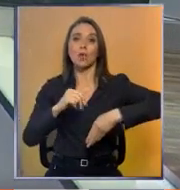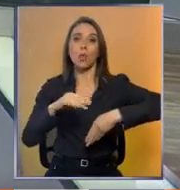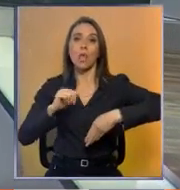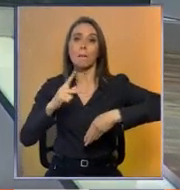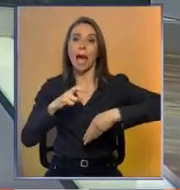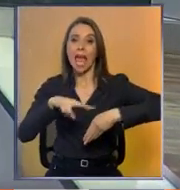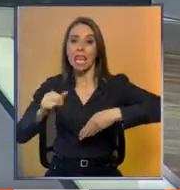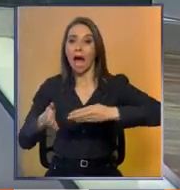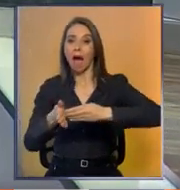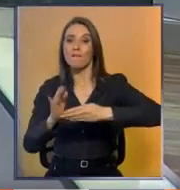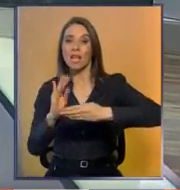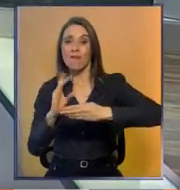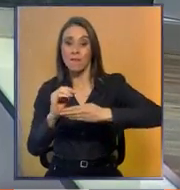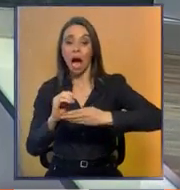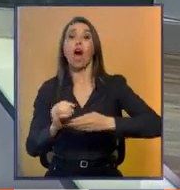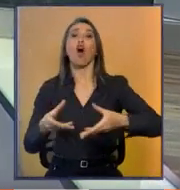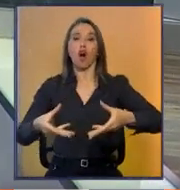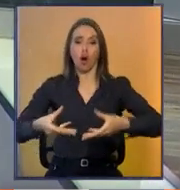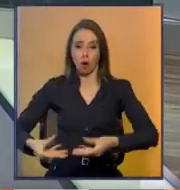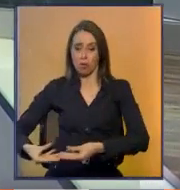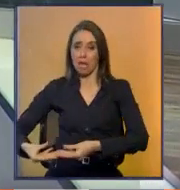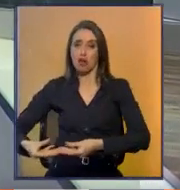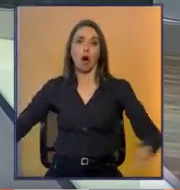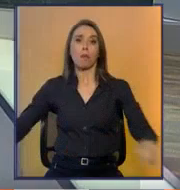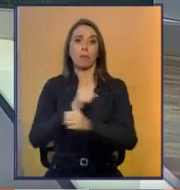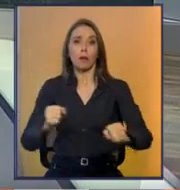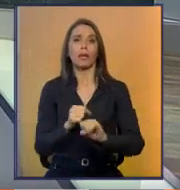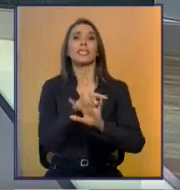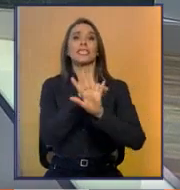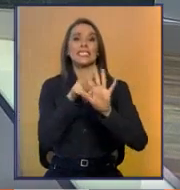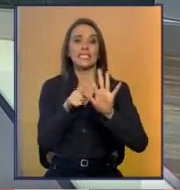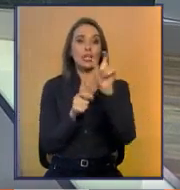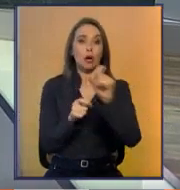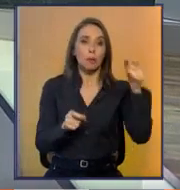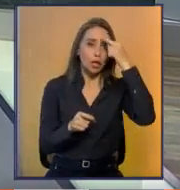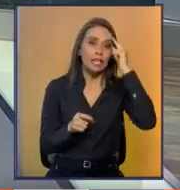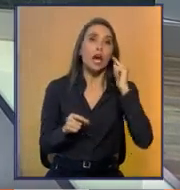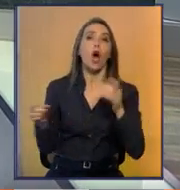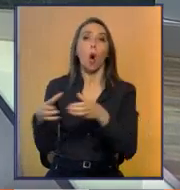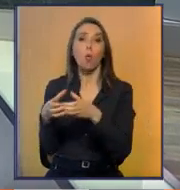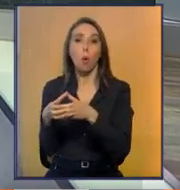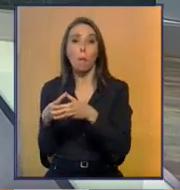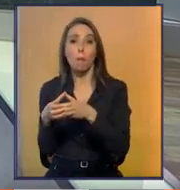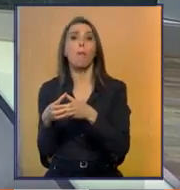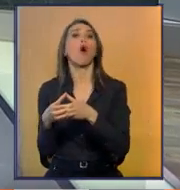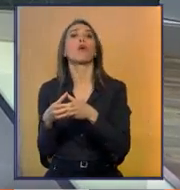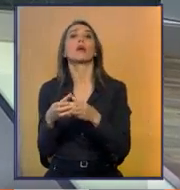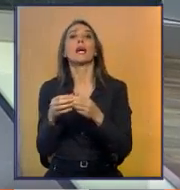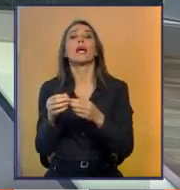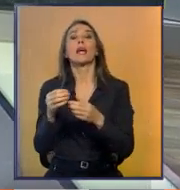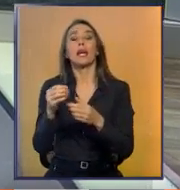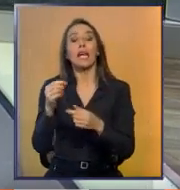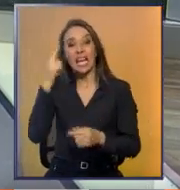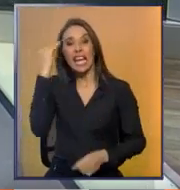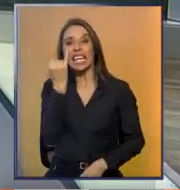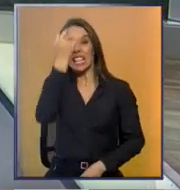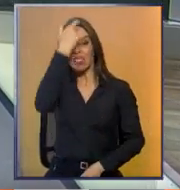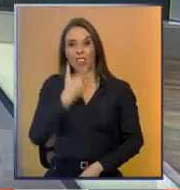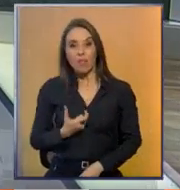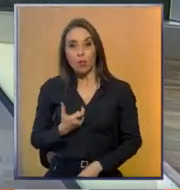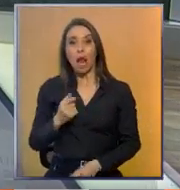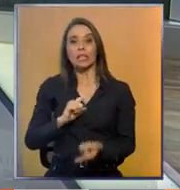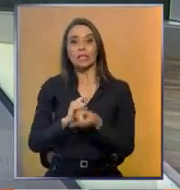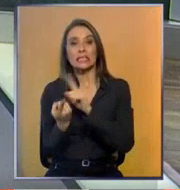Hubo 5 heridos y nuevamente el grupo Individualistas Tendiendo a lo Salvaje se hizo responsable.